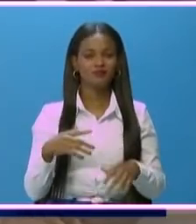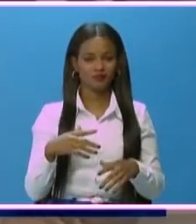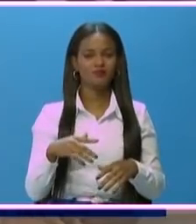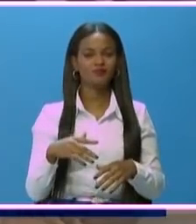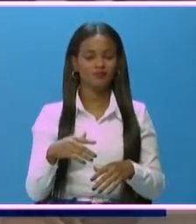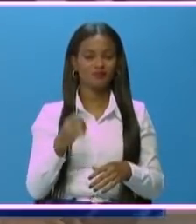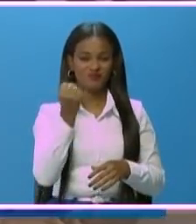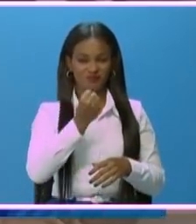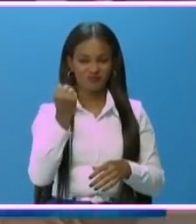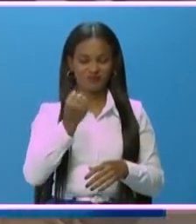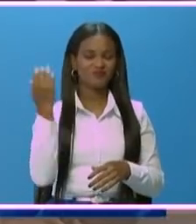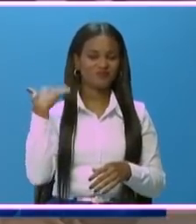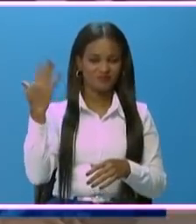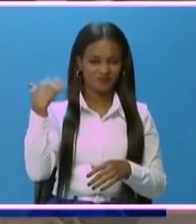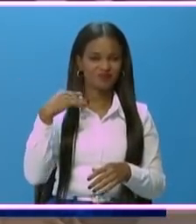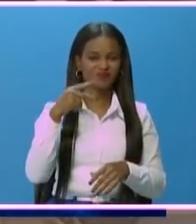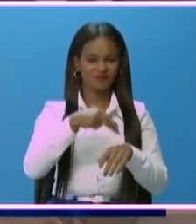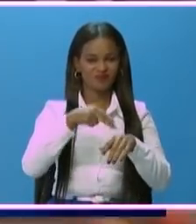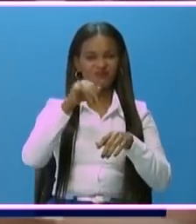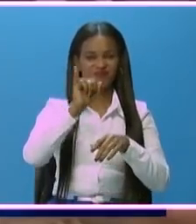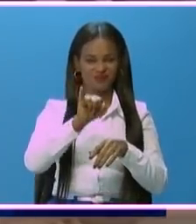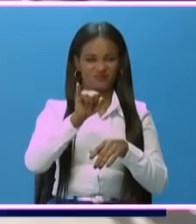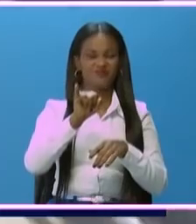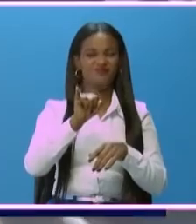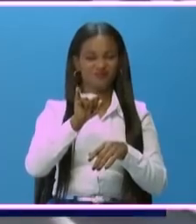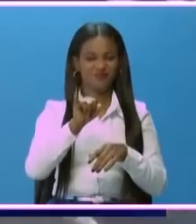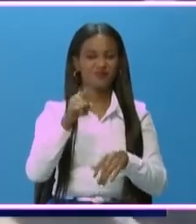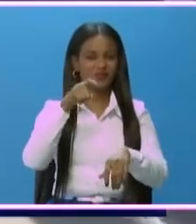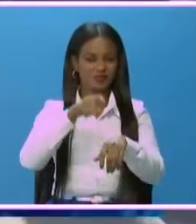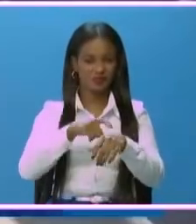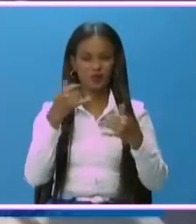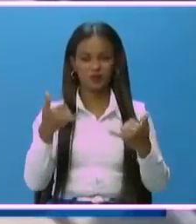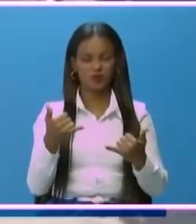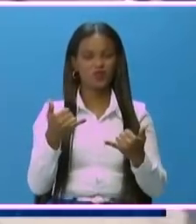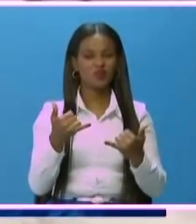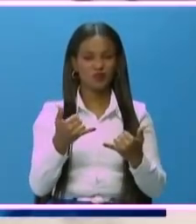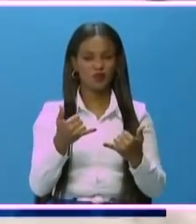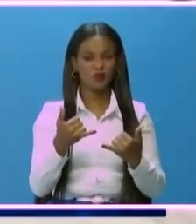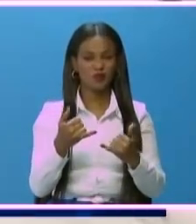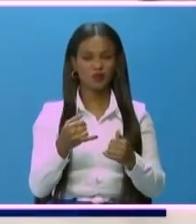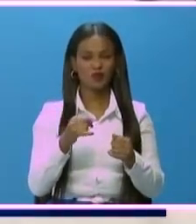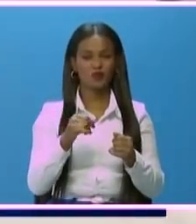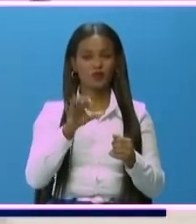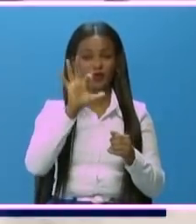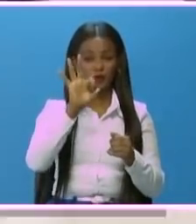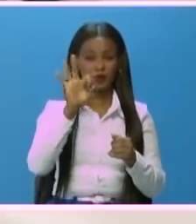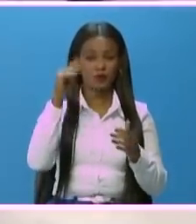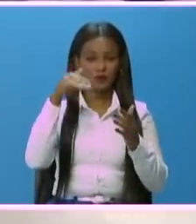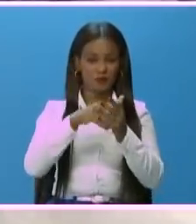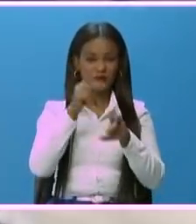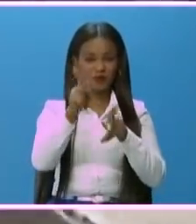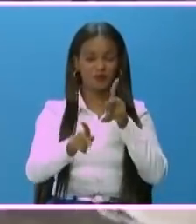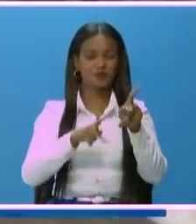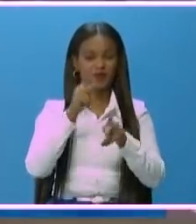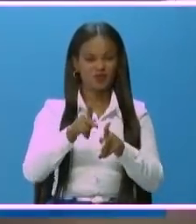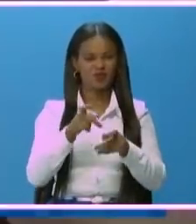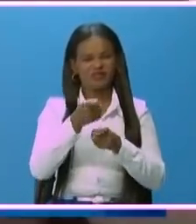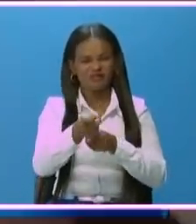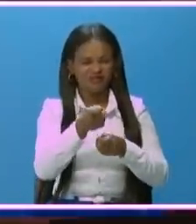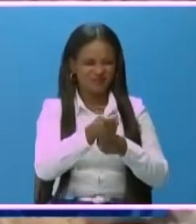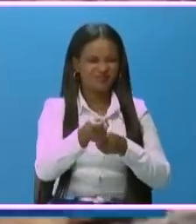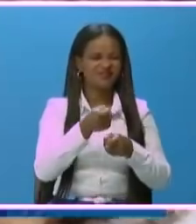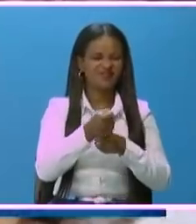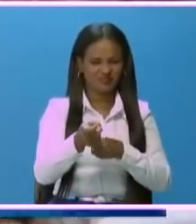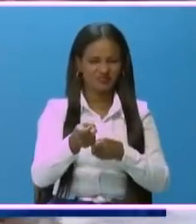registrado el pasado sábado en el suroeste de Haití, del cual pues hasta el momento hay reportados al menos 9.900 heridos según el